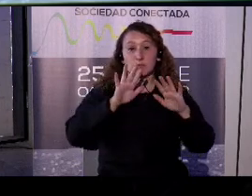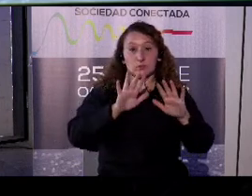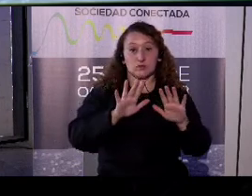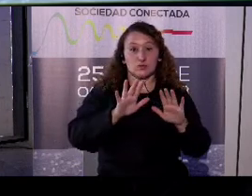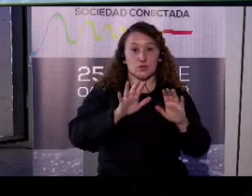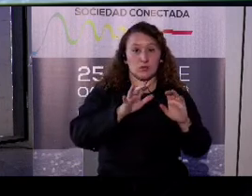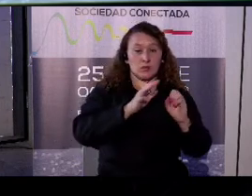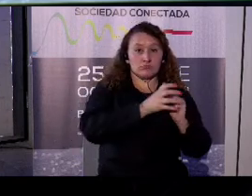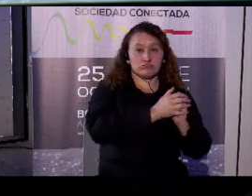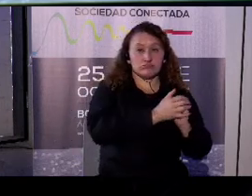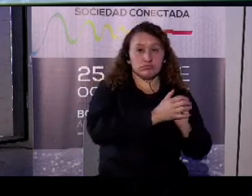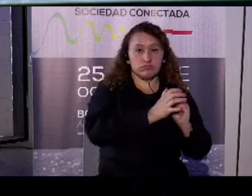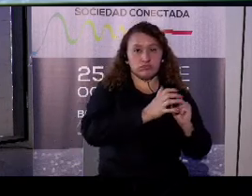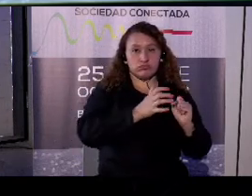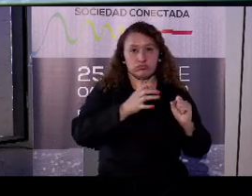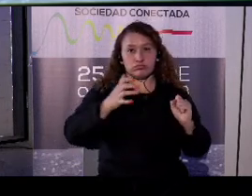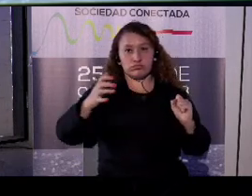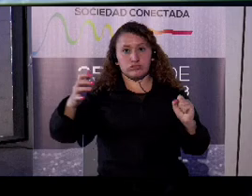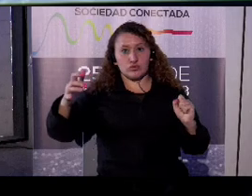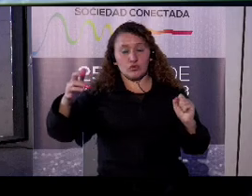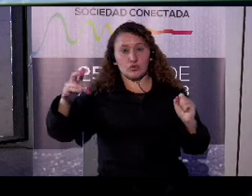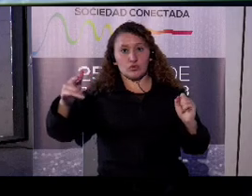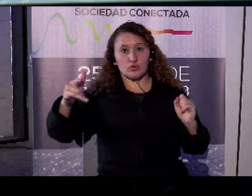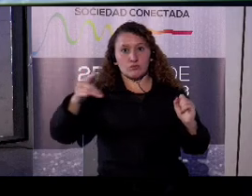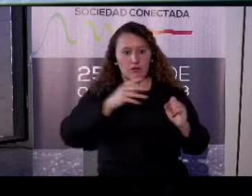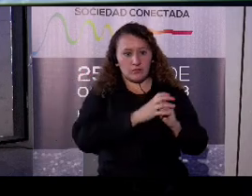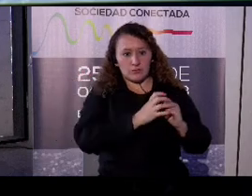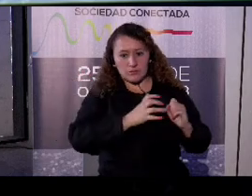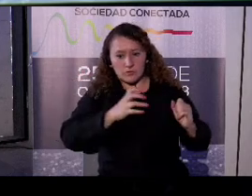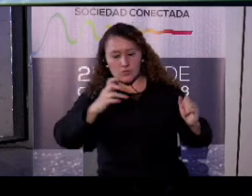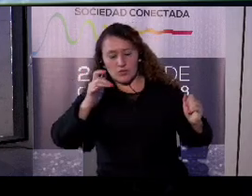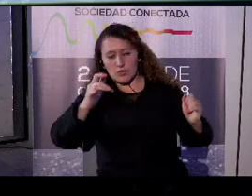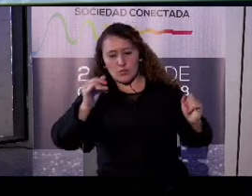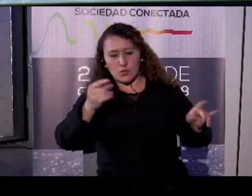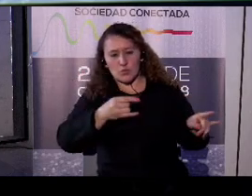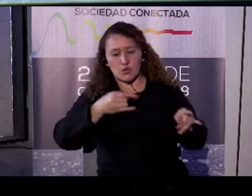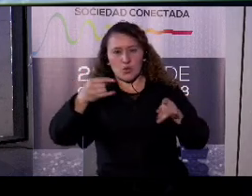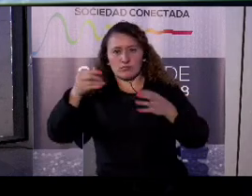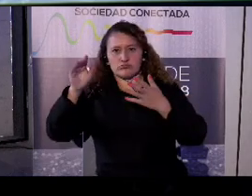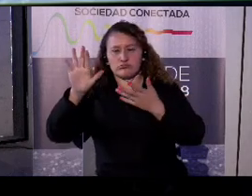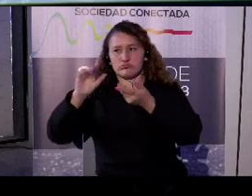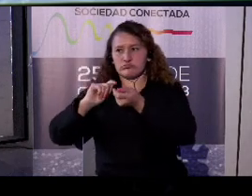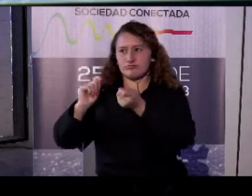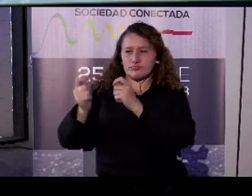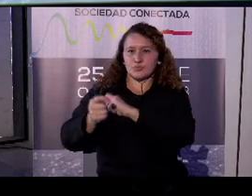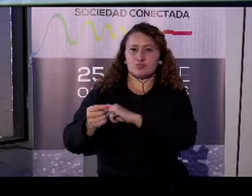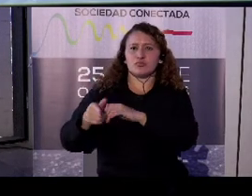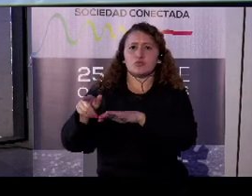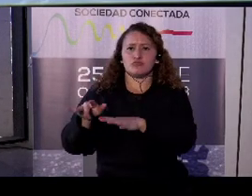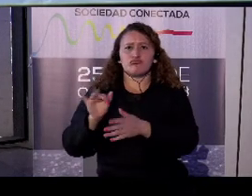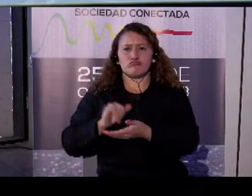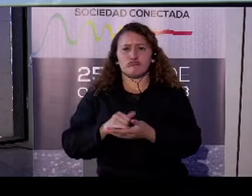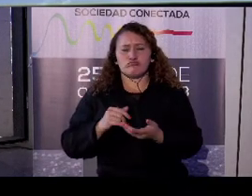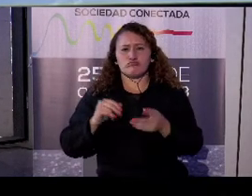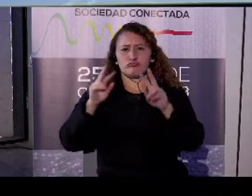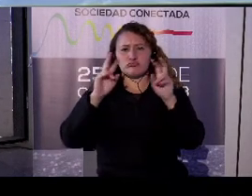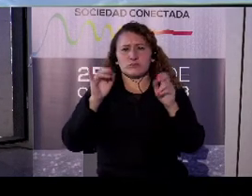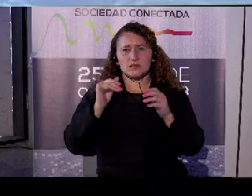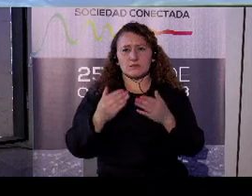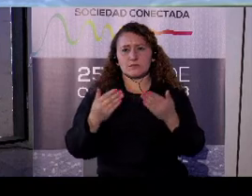una característica que va a servir mucho para estudiar posteriormente los sistemas